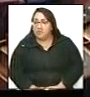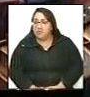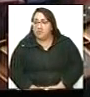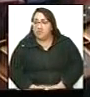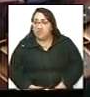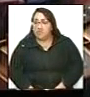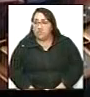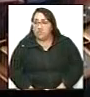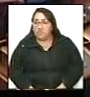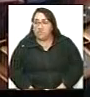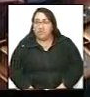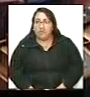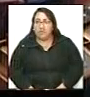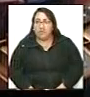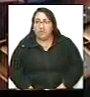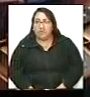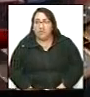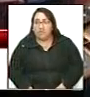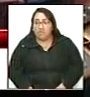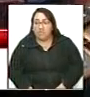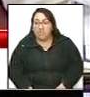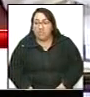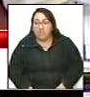Gracias, congresista Galarreta.